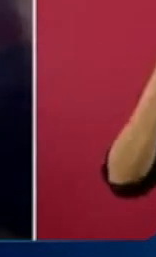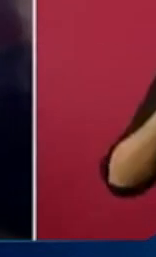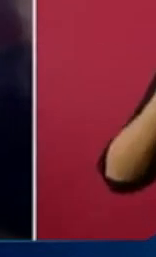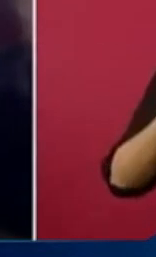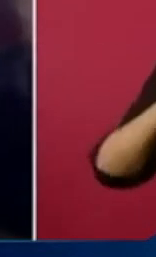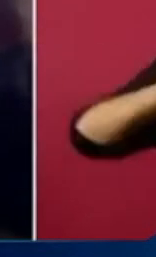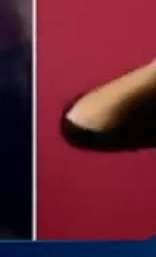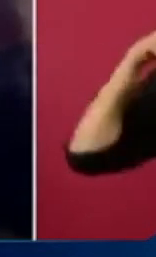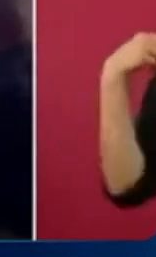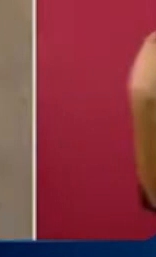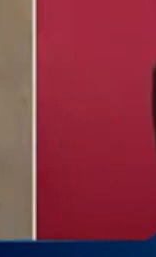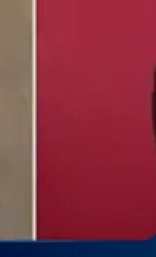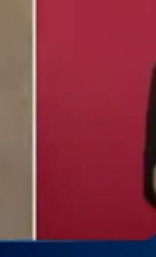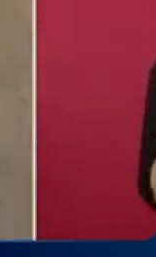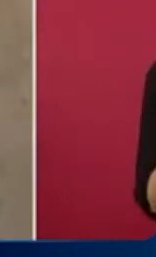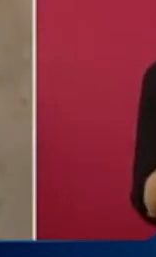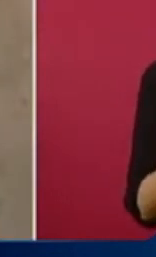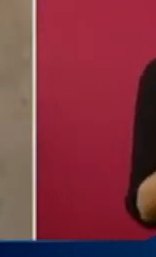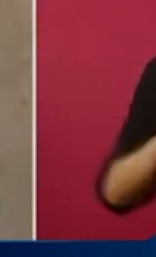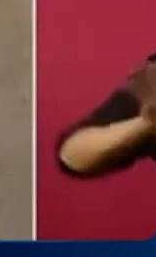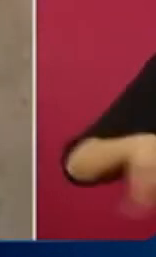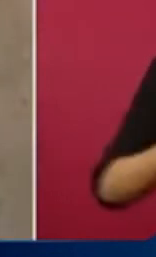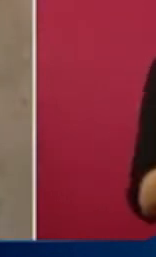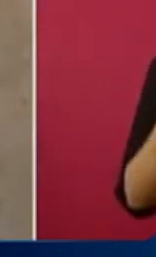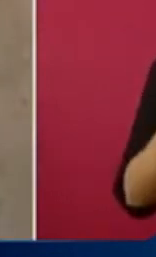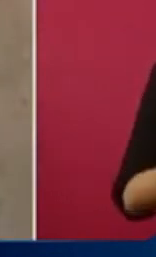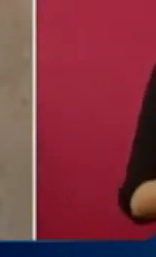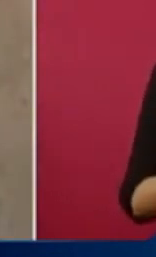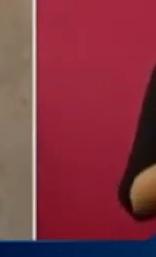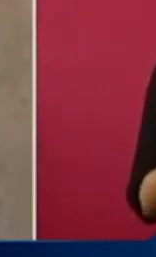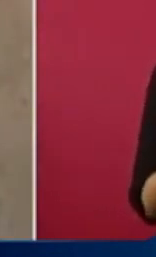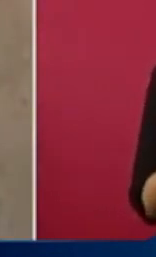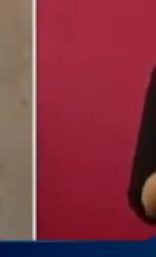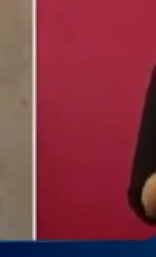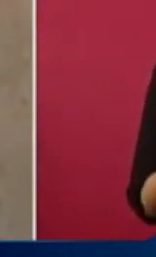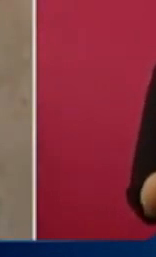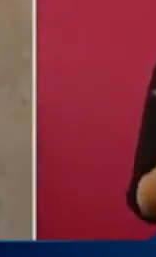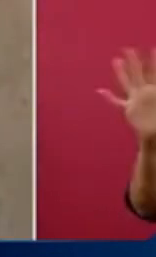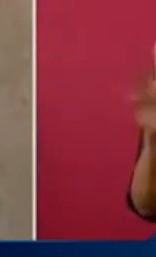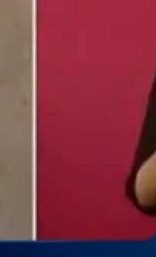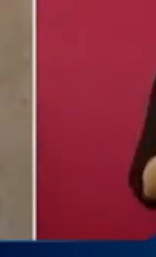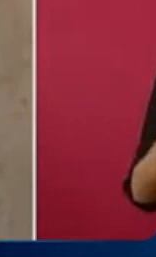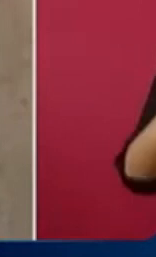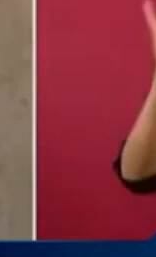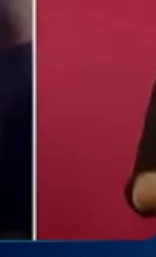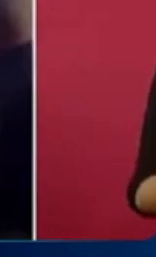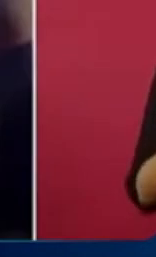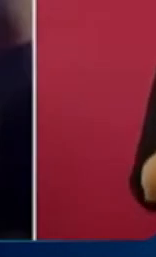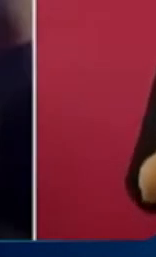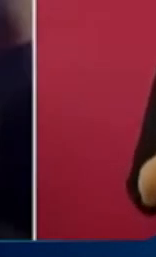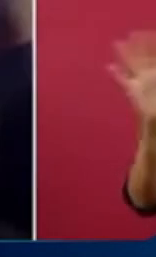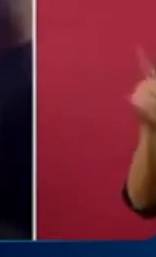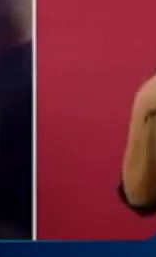para poder robustecer el análisis y poder esclarecer total y absolutamente cuál fue la